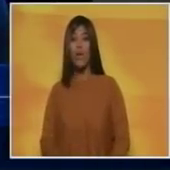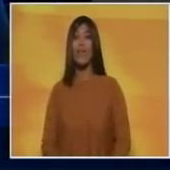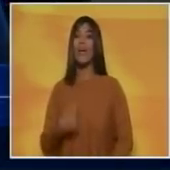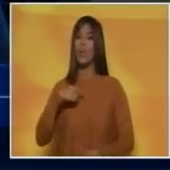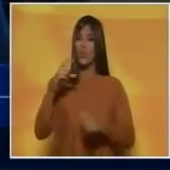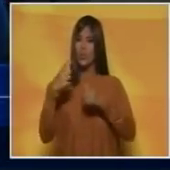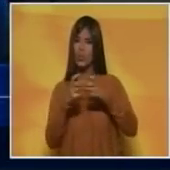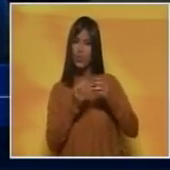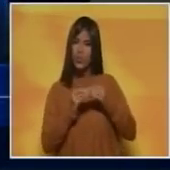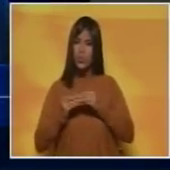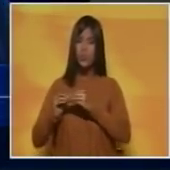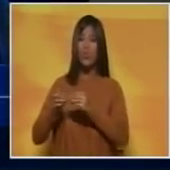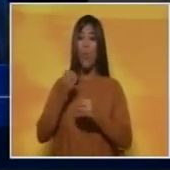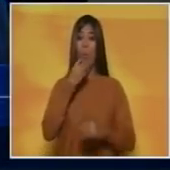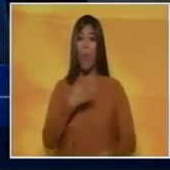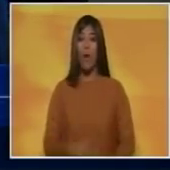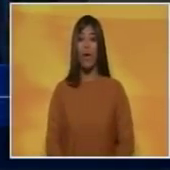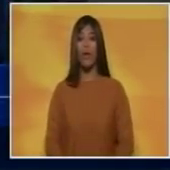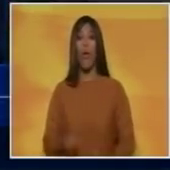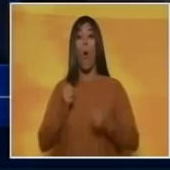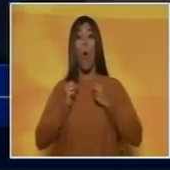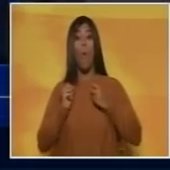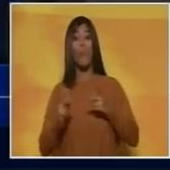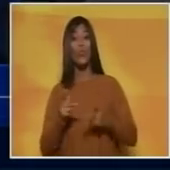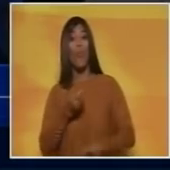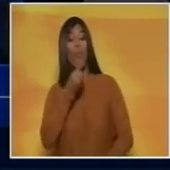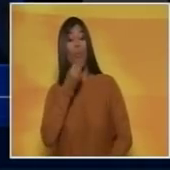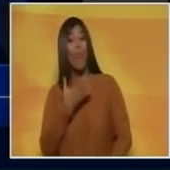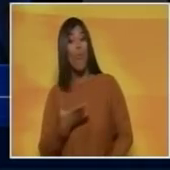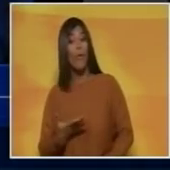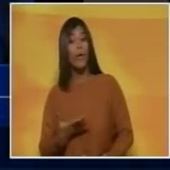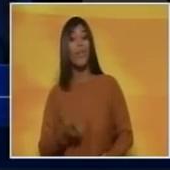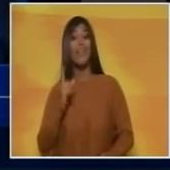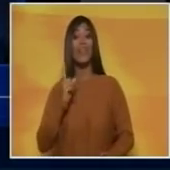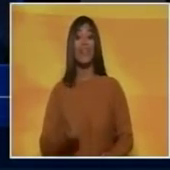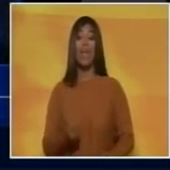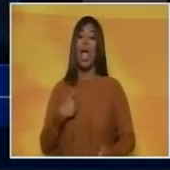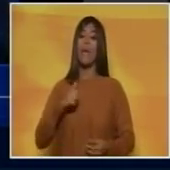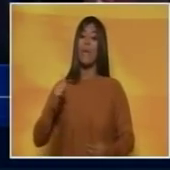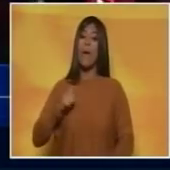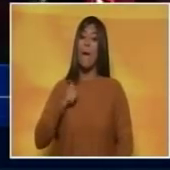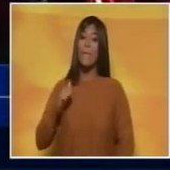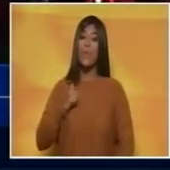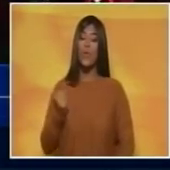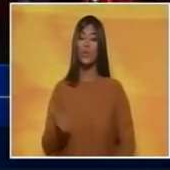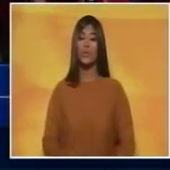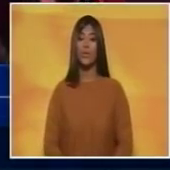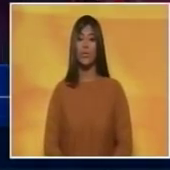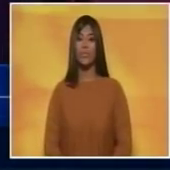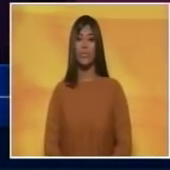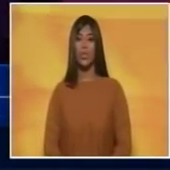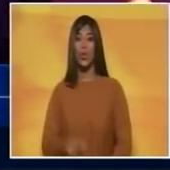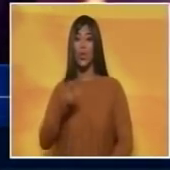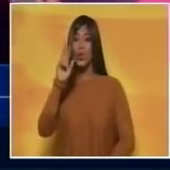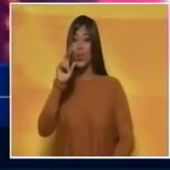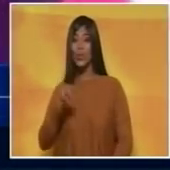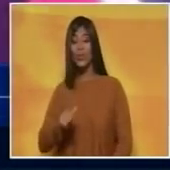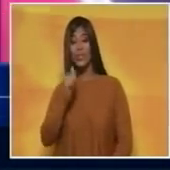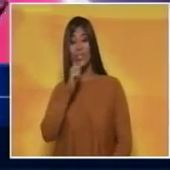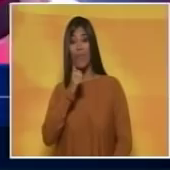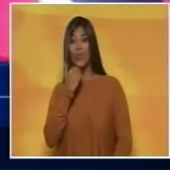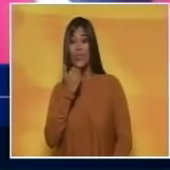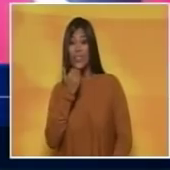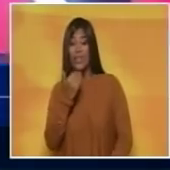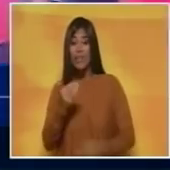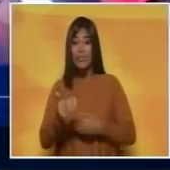producción excelente, con una oportunidad que tienen que valorar toda su vida. Cada sábado falta menos para